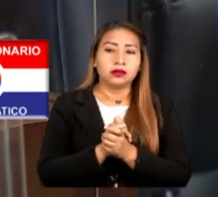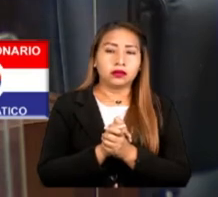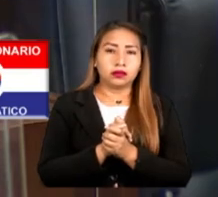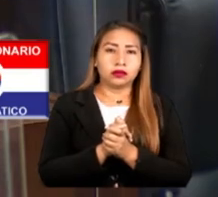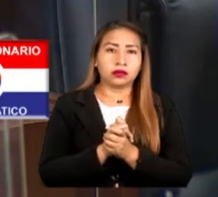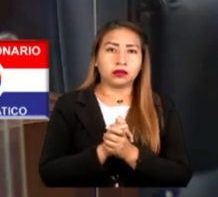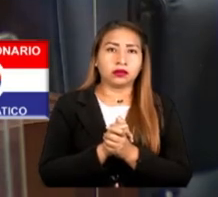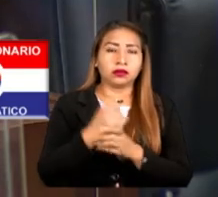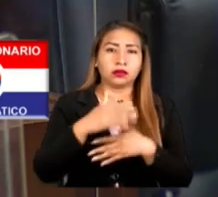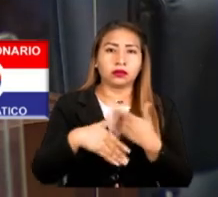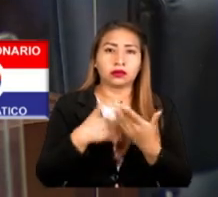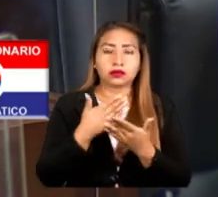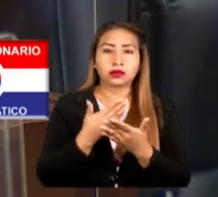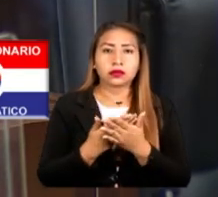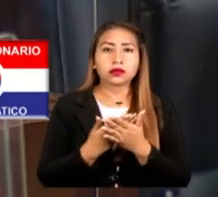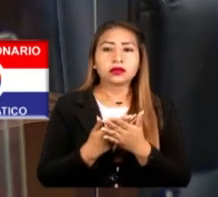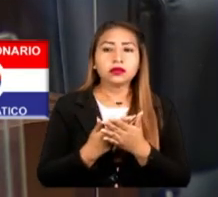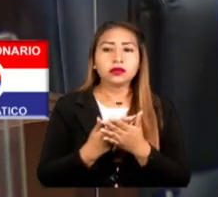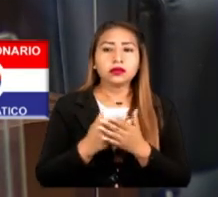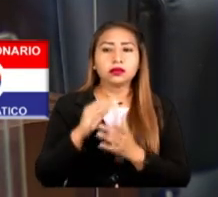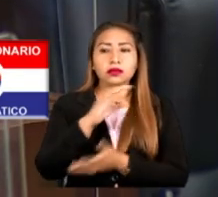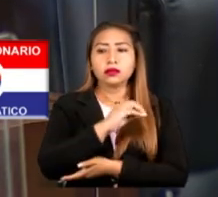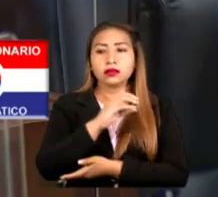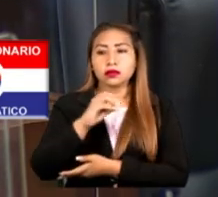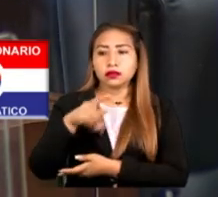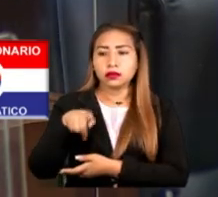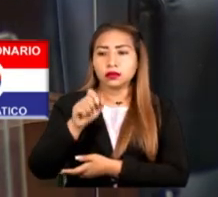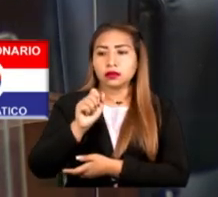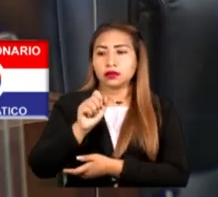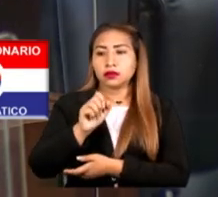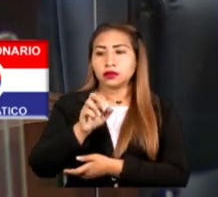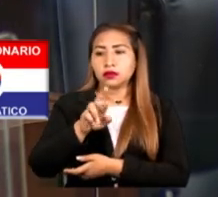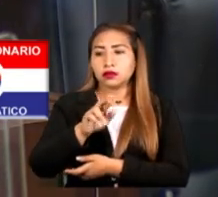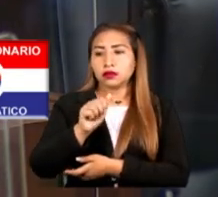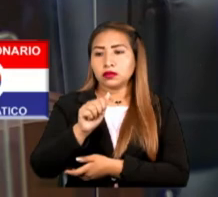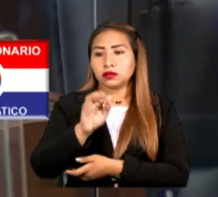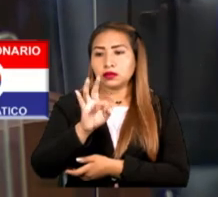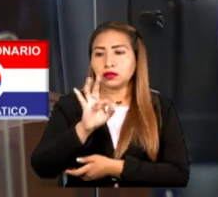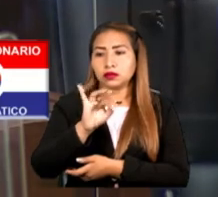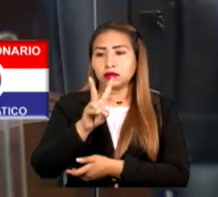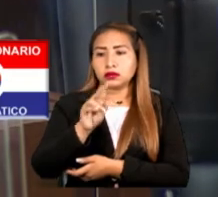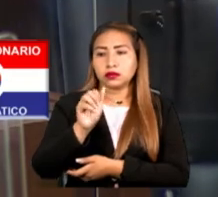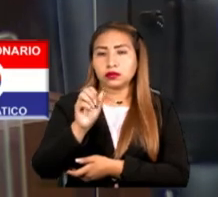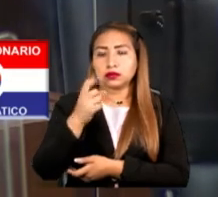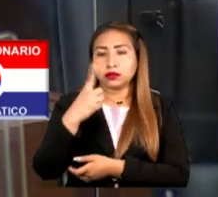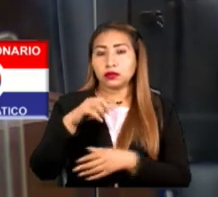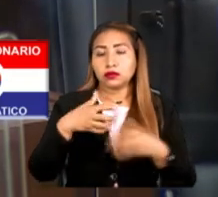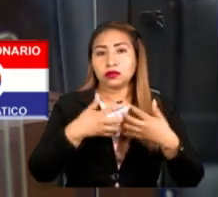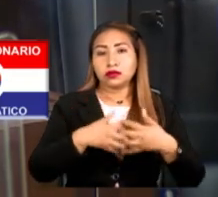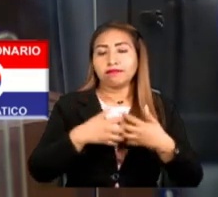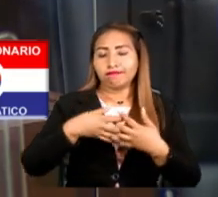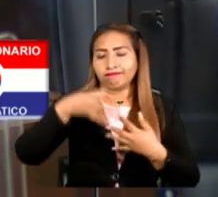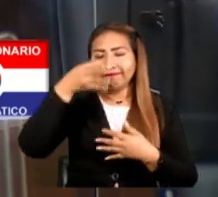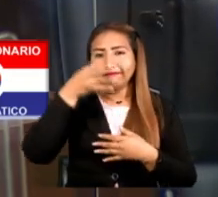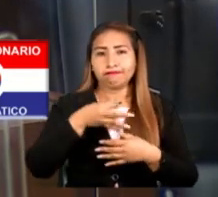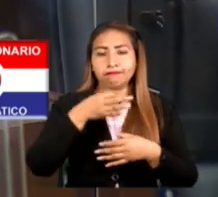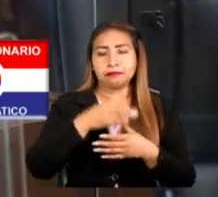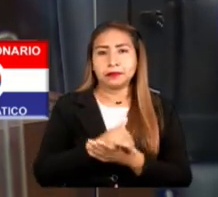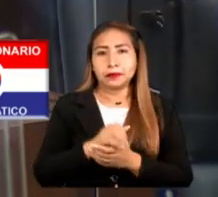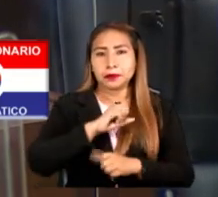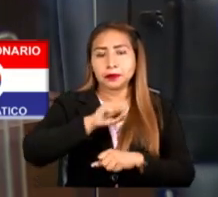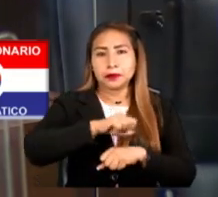en cooperativas, en empresas de impacto social. Por